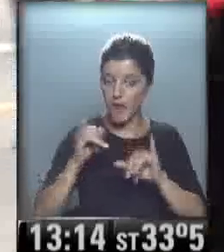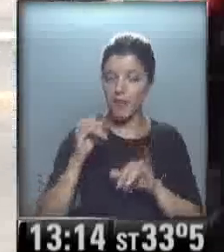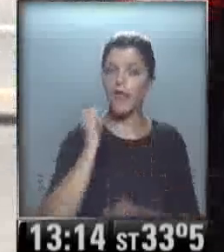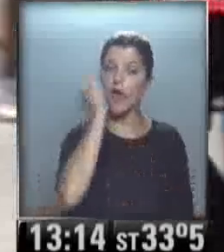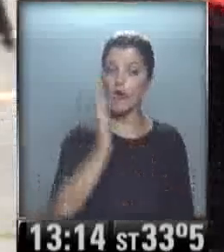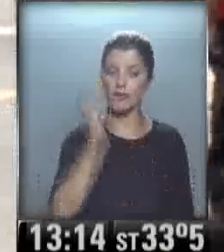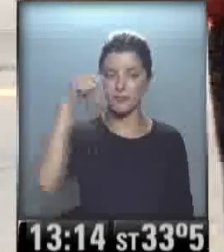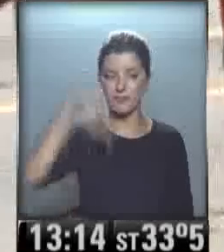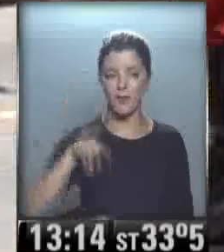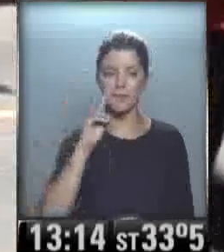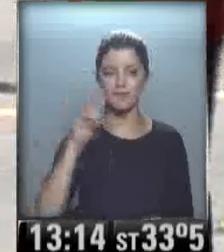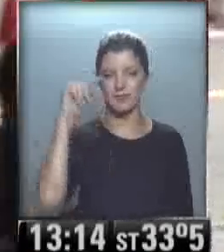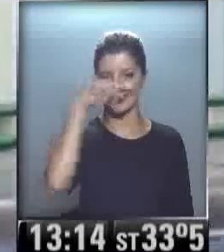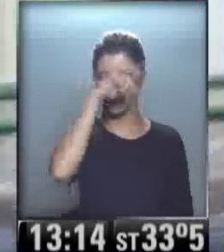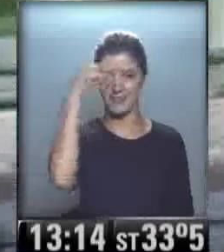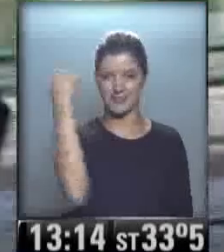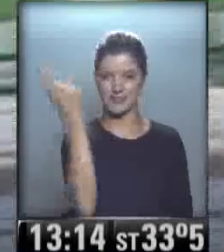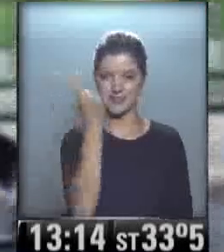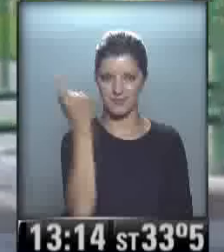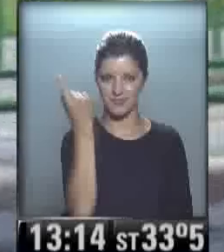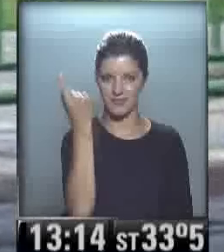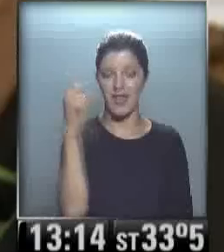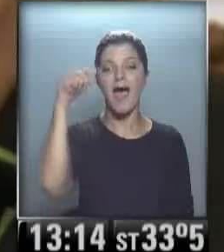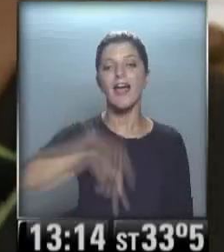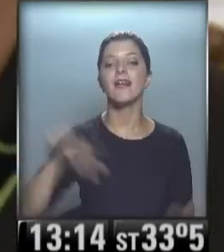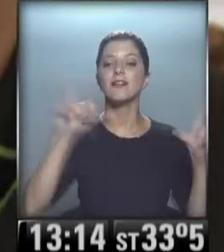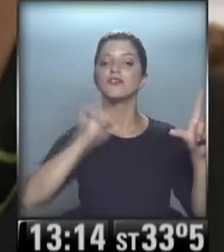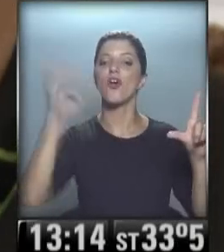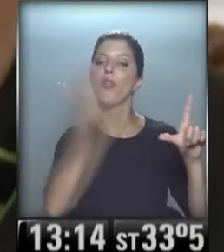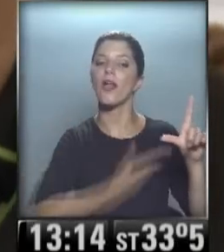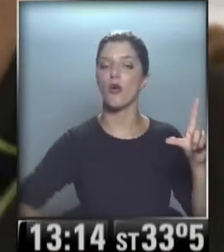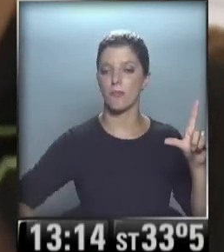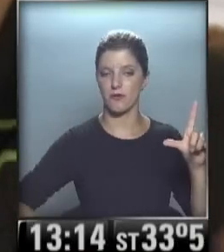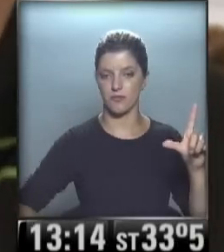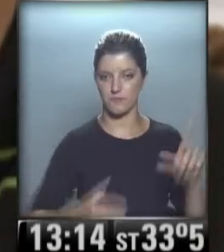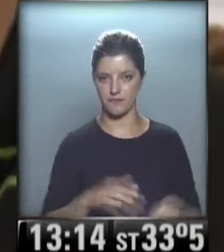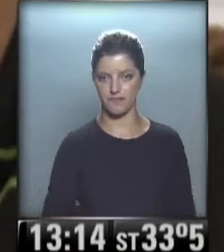pausa en visión 7 central por la TV